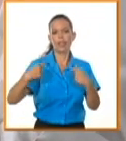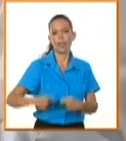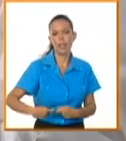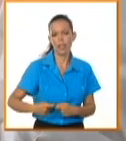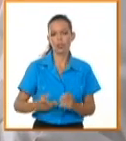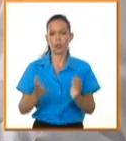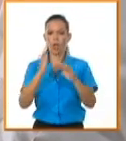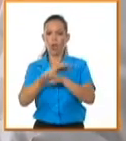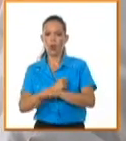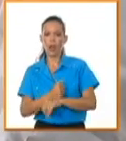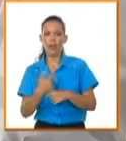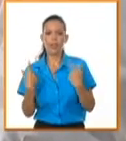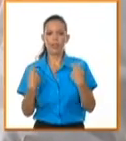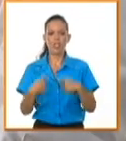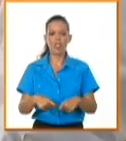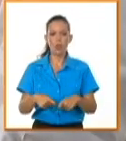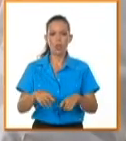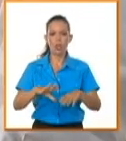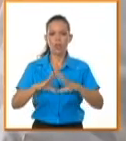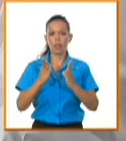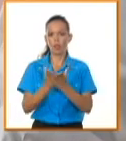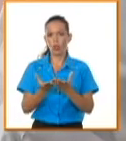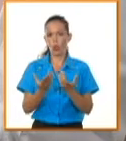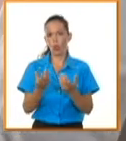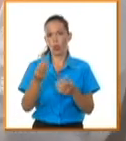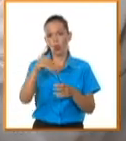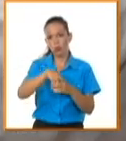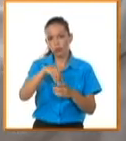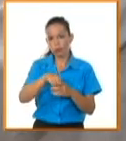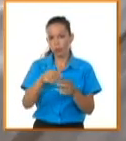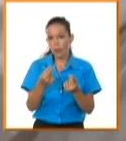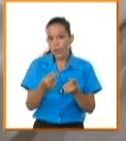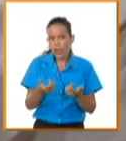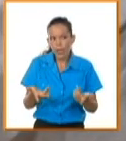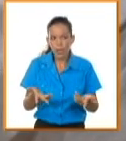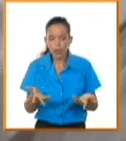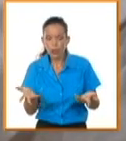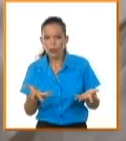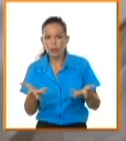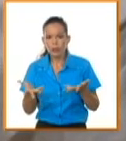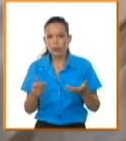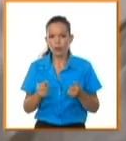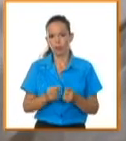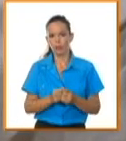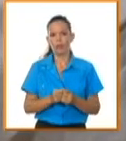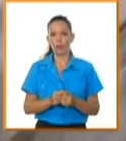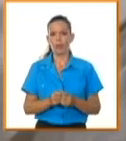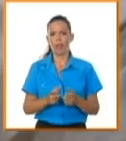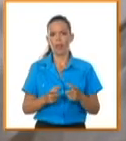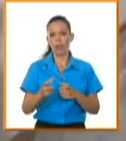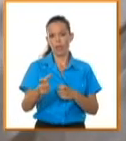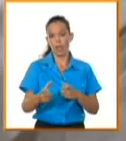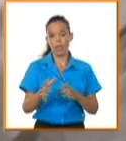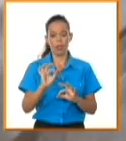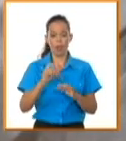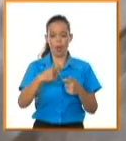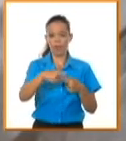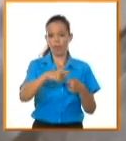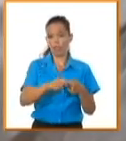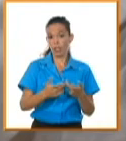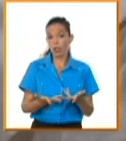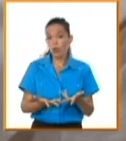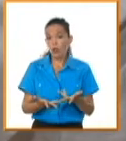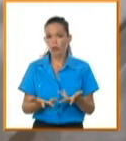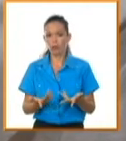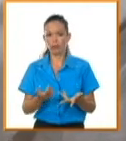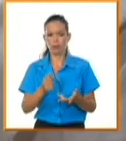de de su de su dinero o sea sea digital o sea o sea en efectivo Se trata de algo de